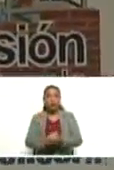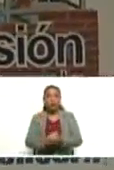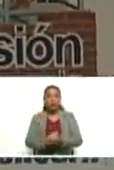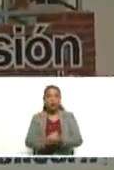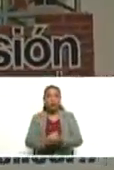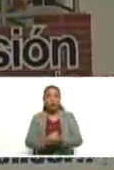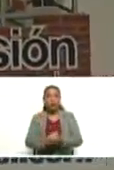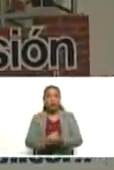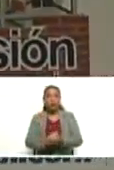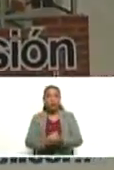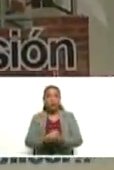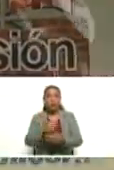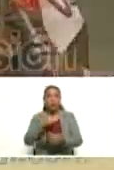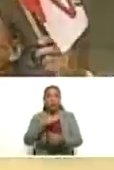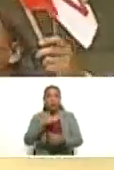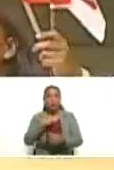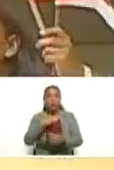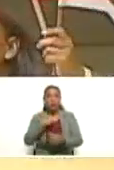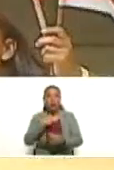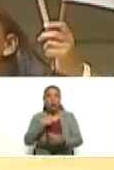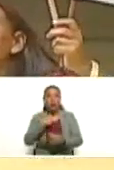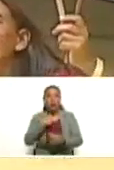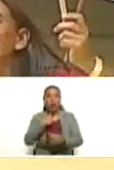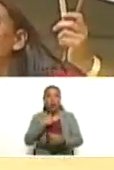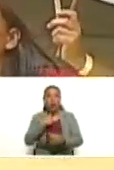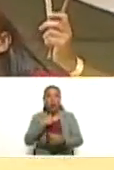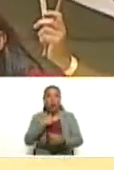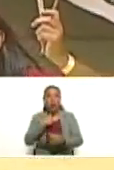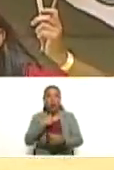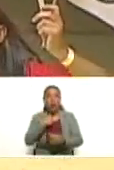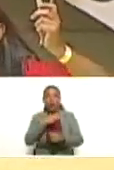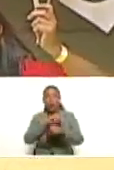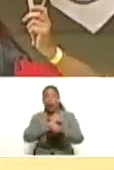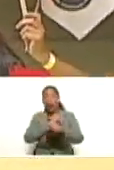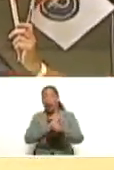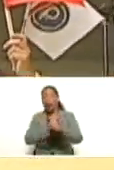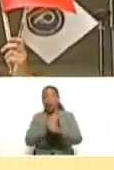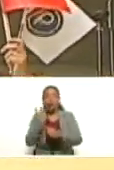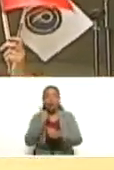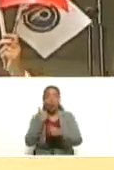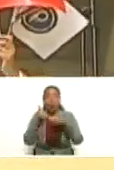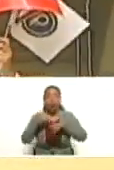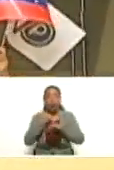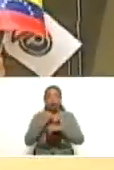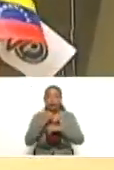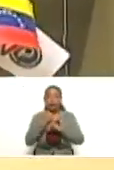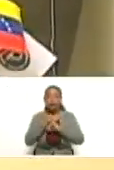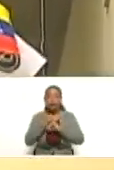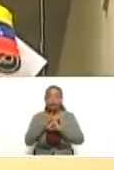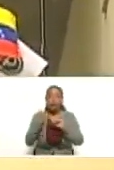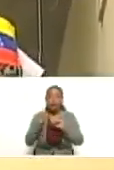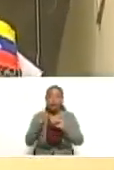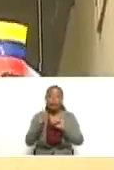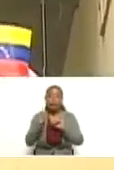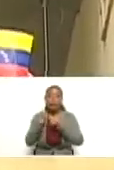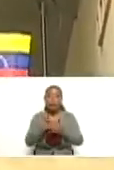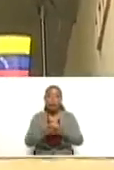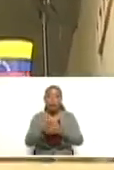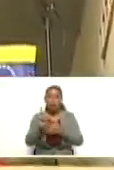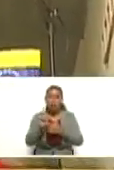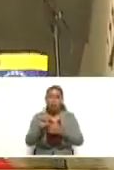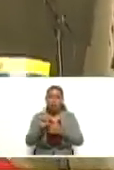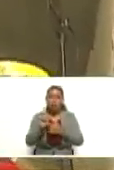Yo vengo saliendo de una virosis durísima. ¿Ah? No, no, apagado no. Ya